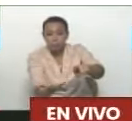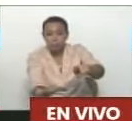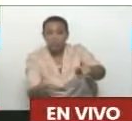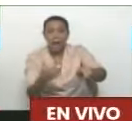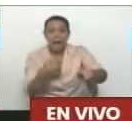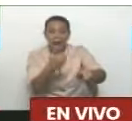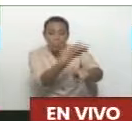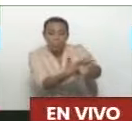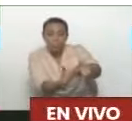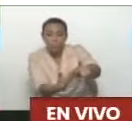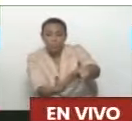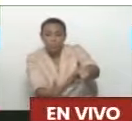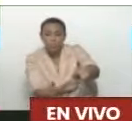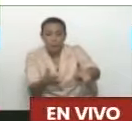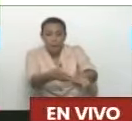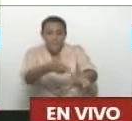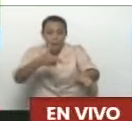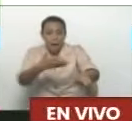Le meten un balazo.